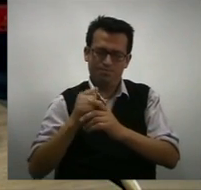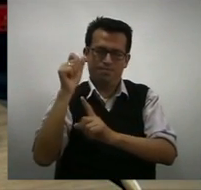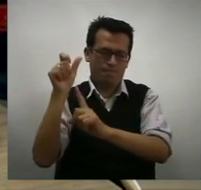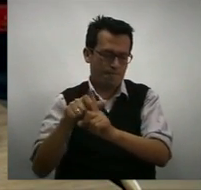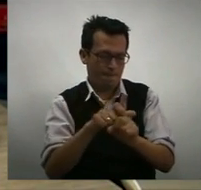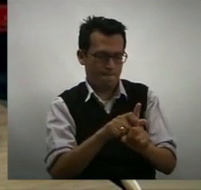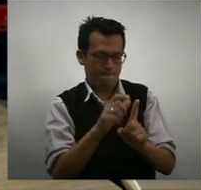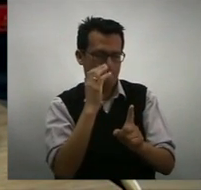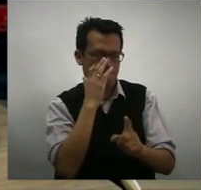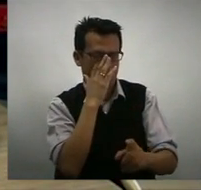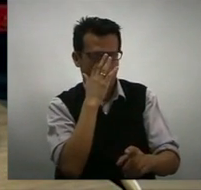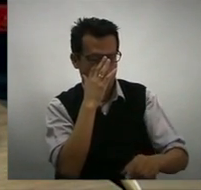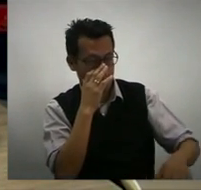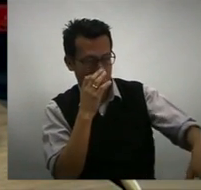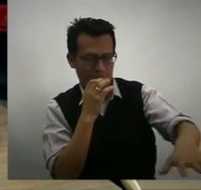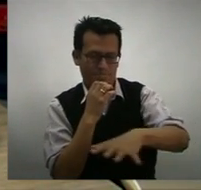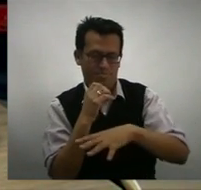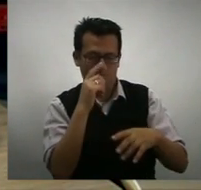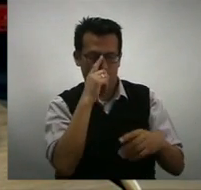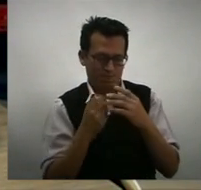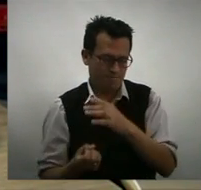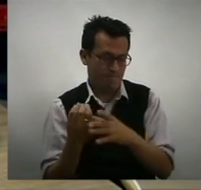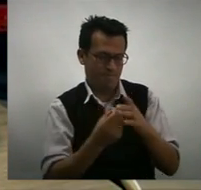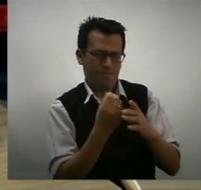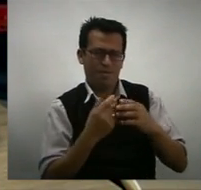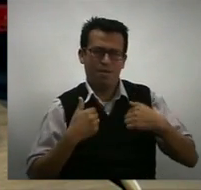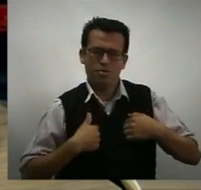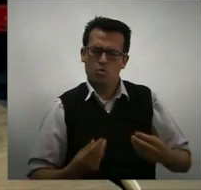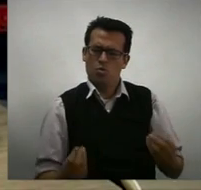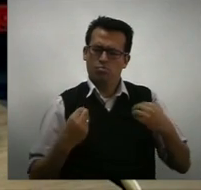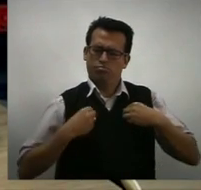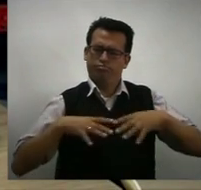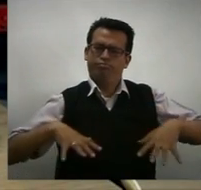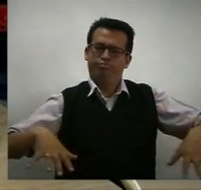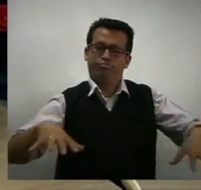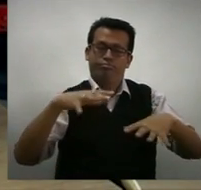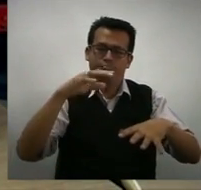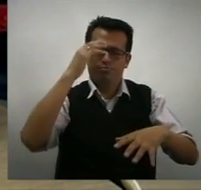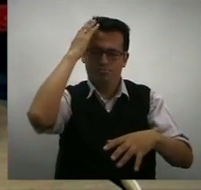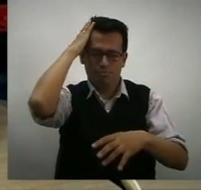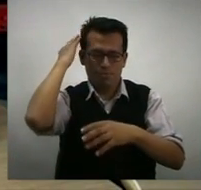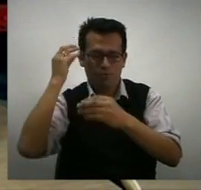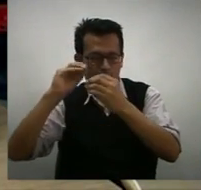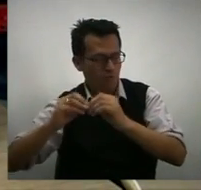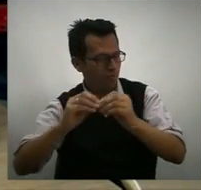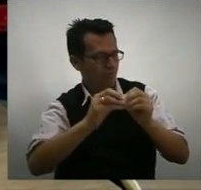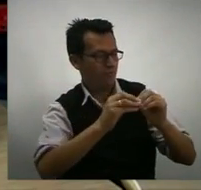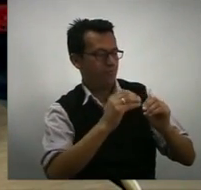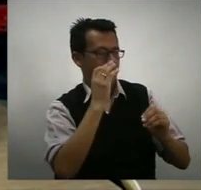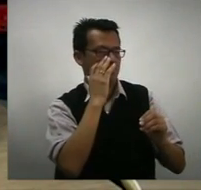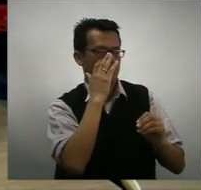división de trabajo, instituciones hacen factible fabricar toda una cosmología de interacciones que posibilitan no solamente